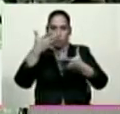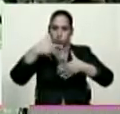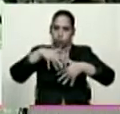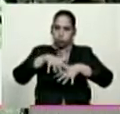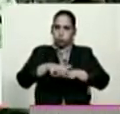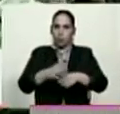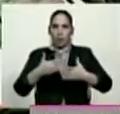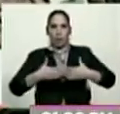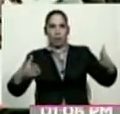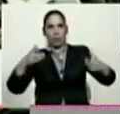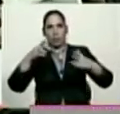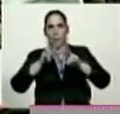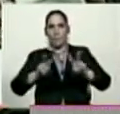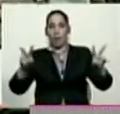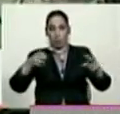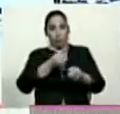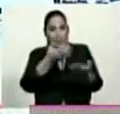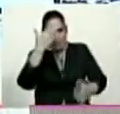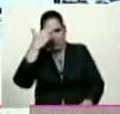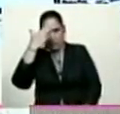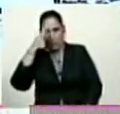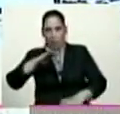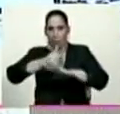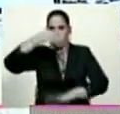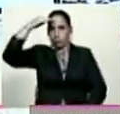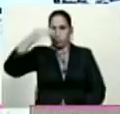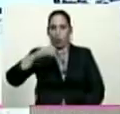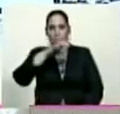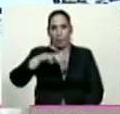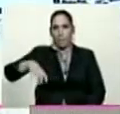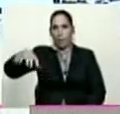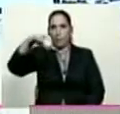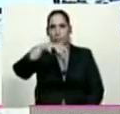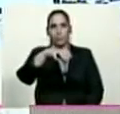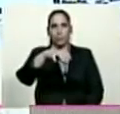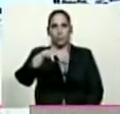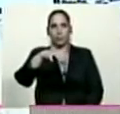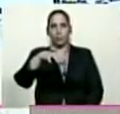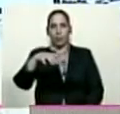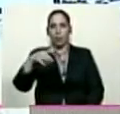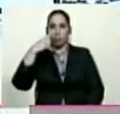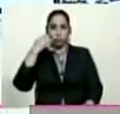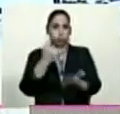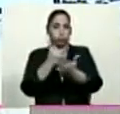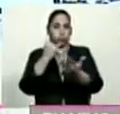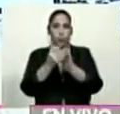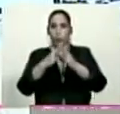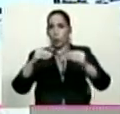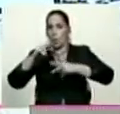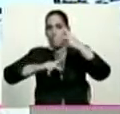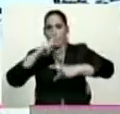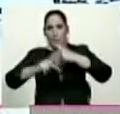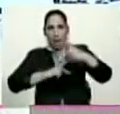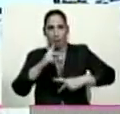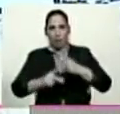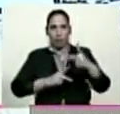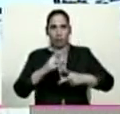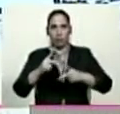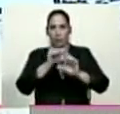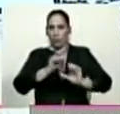paz. Ya saben, pues, comandantes de las regiones, verifiquen bien todos los planes. Somos una Fuerza